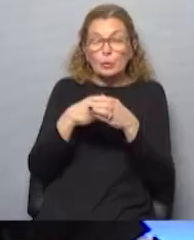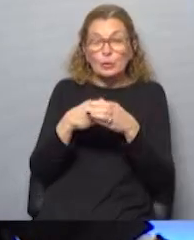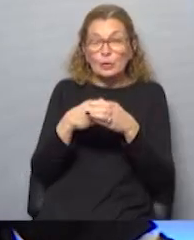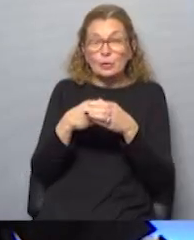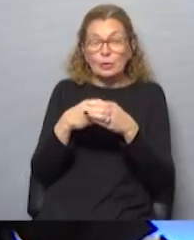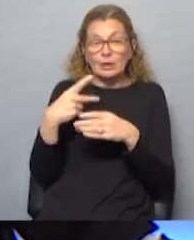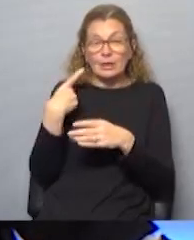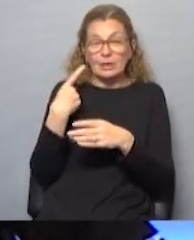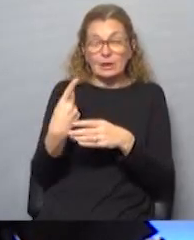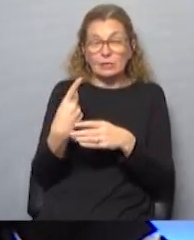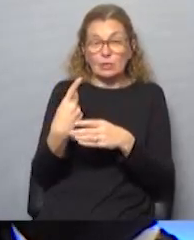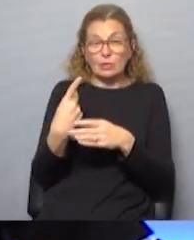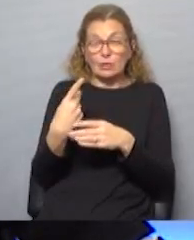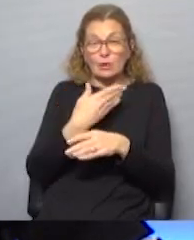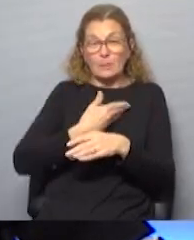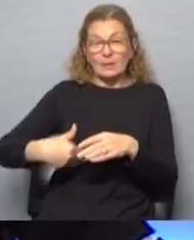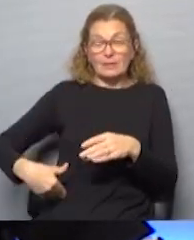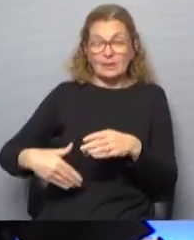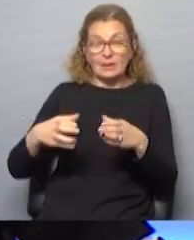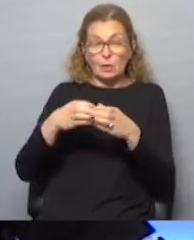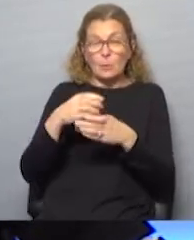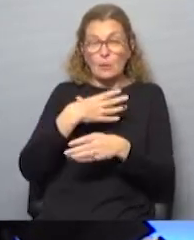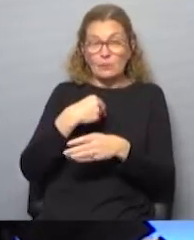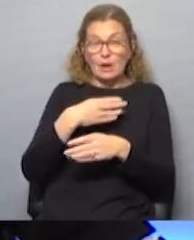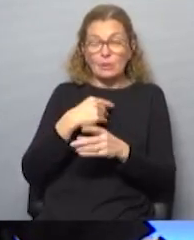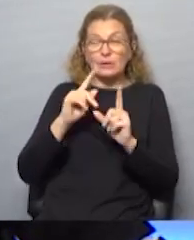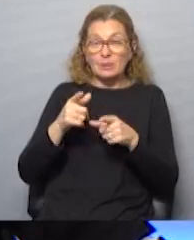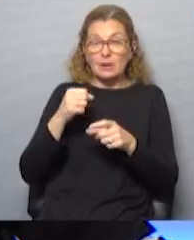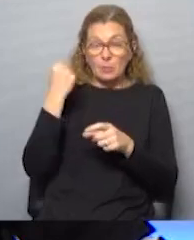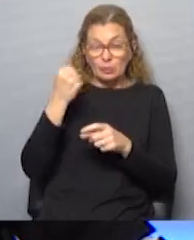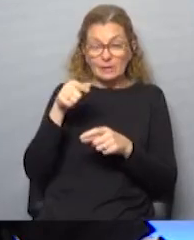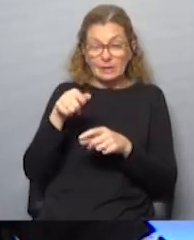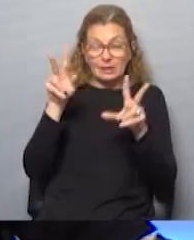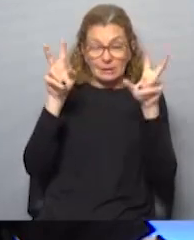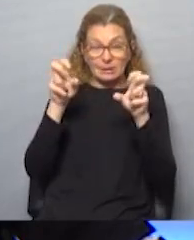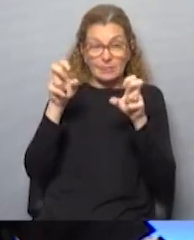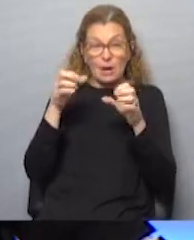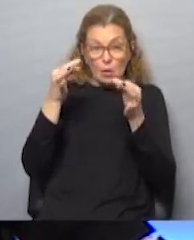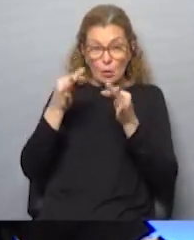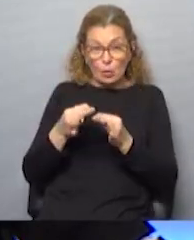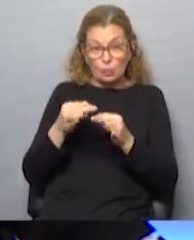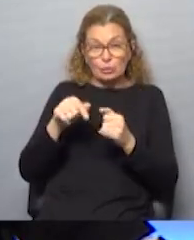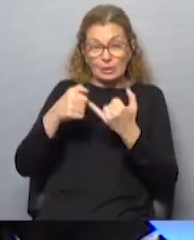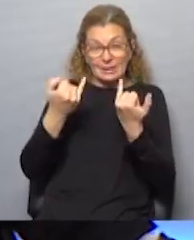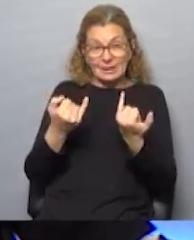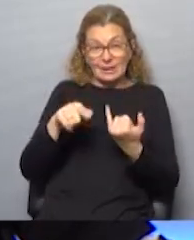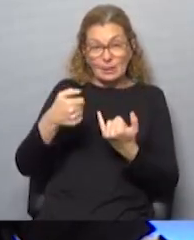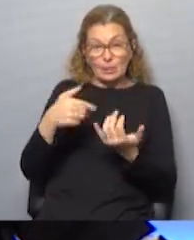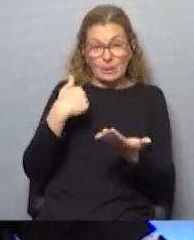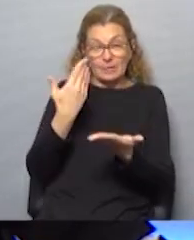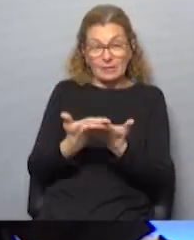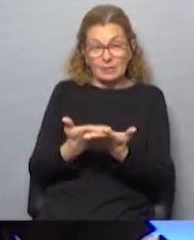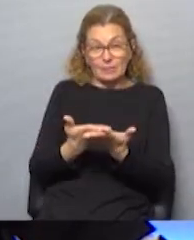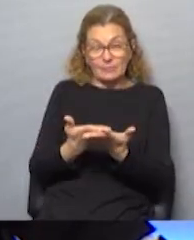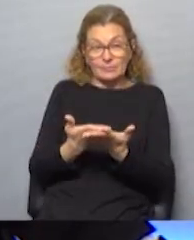directorio o con el presidente del partido nacional y referentes en el tema era justamente el día después de la presentación pero